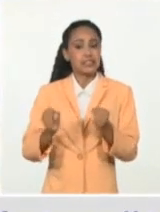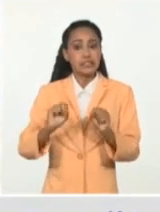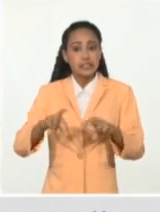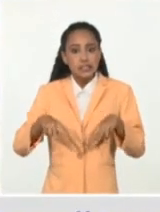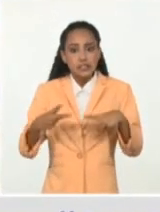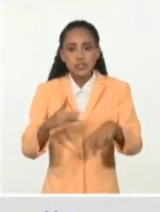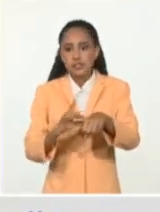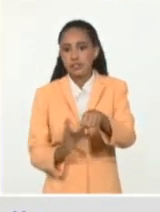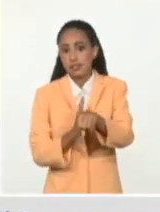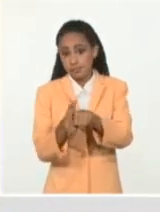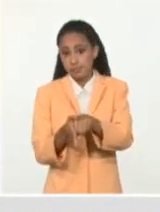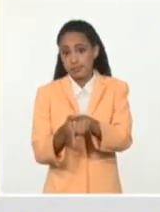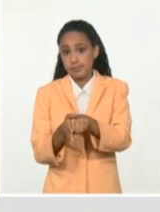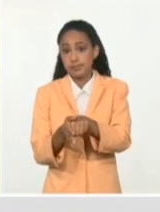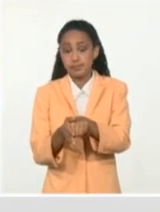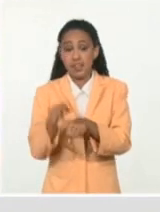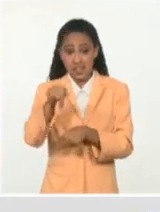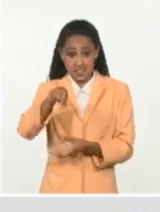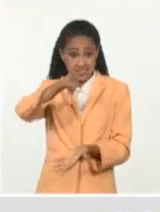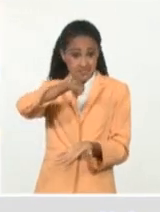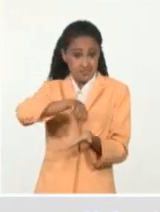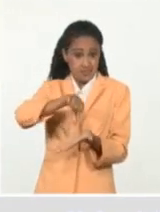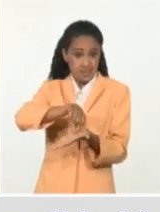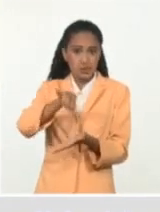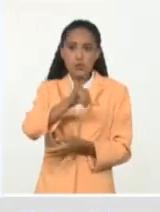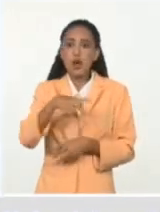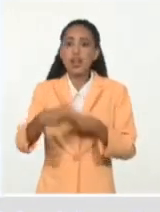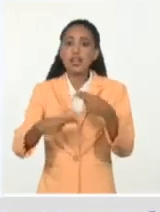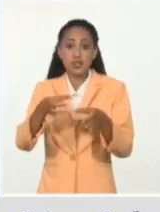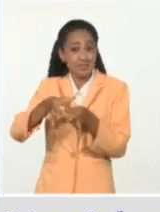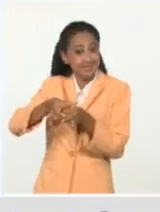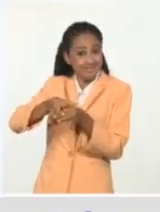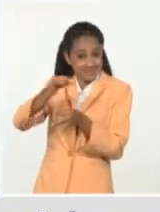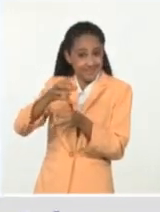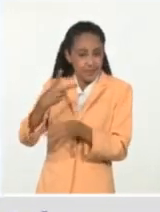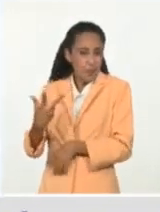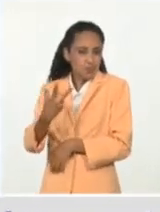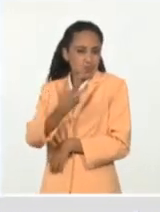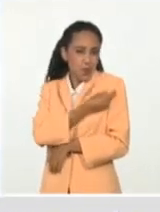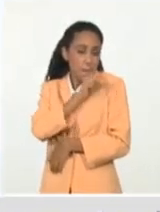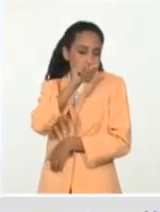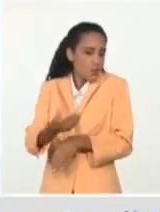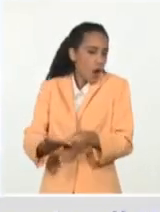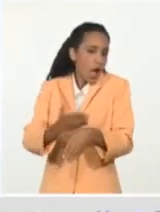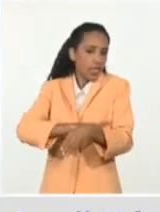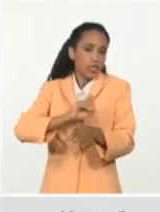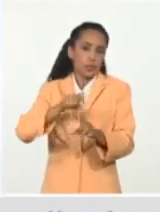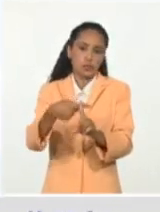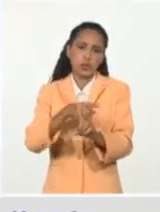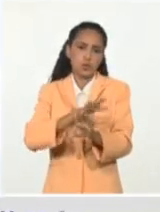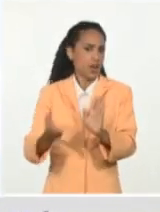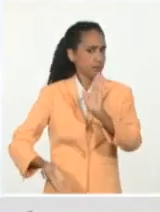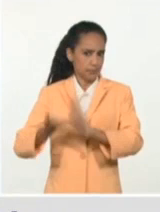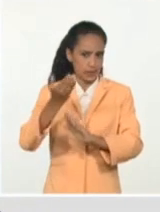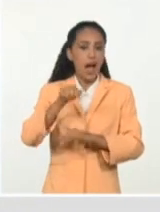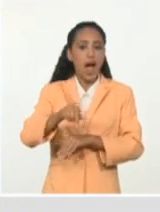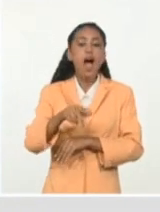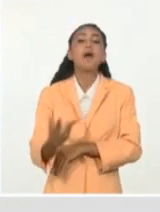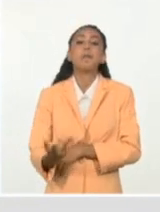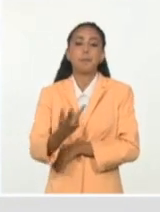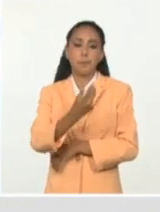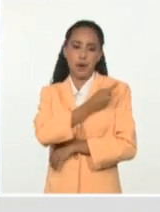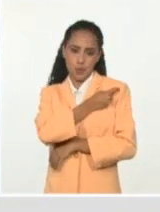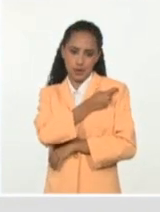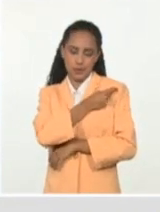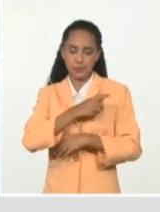Finlay de Vacunas ha apostado por un candidato vacunal para quienes han padecido ya la COVID-19. Cada una de las fases se